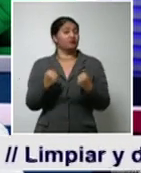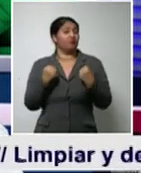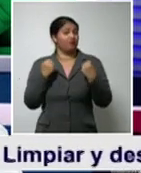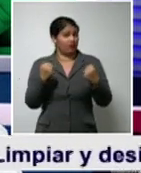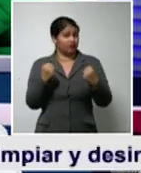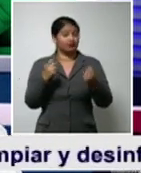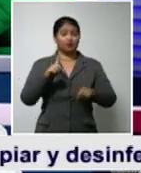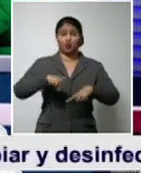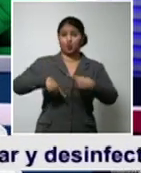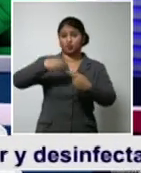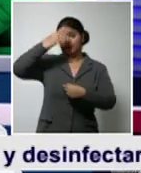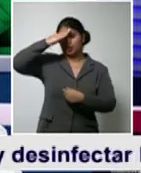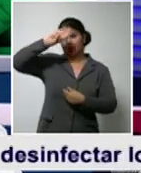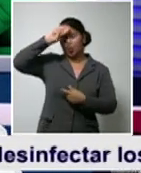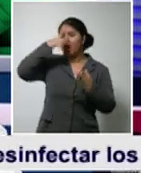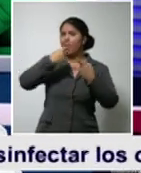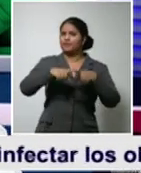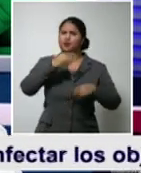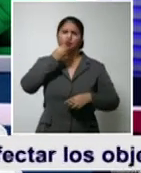el desarrollo de la salud.